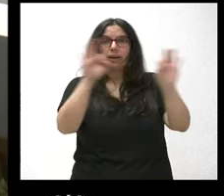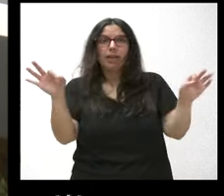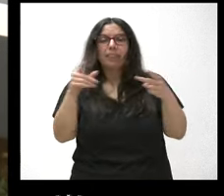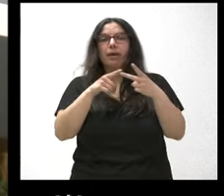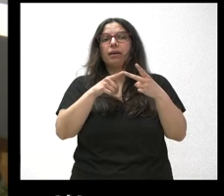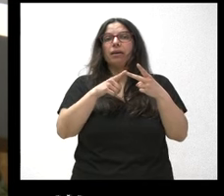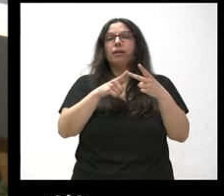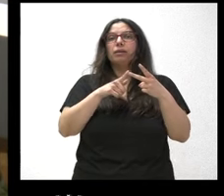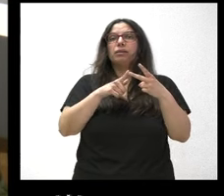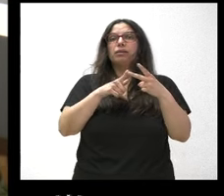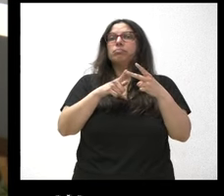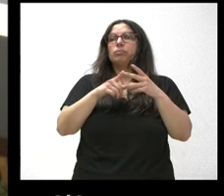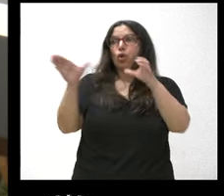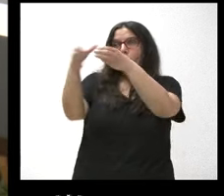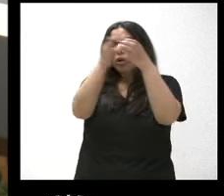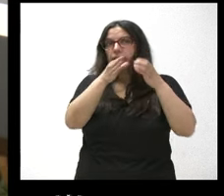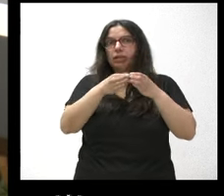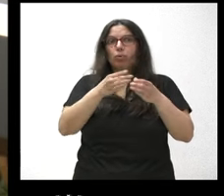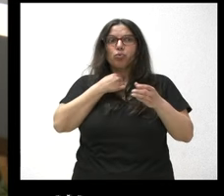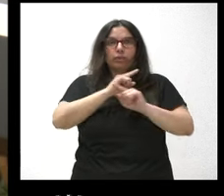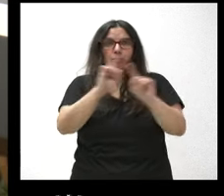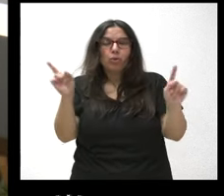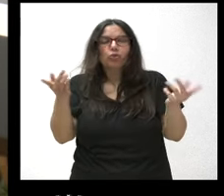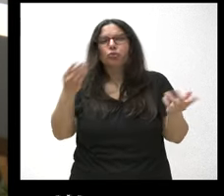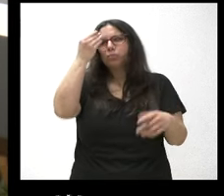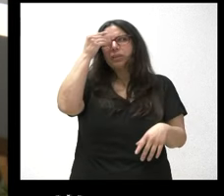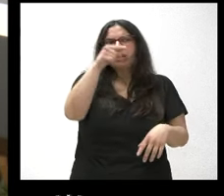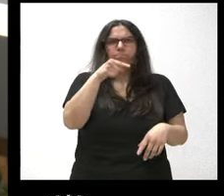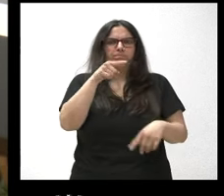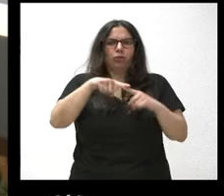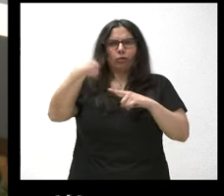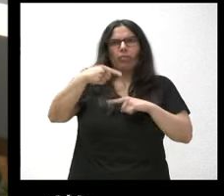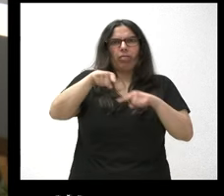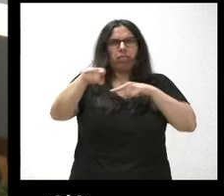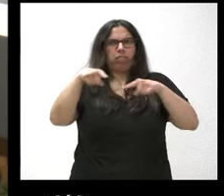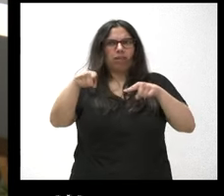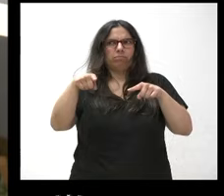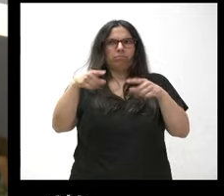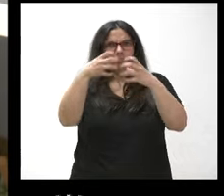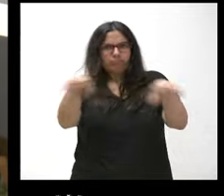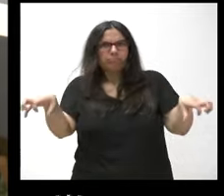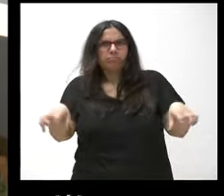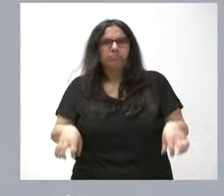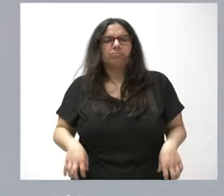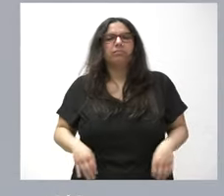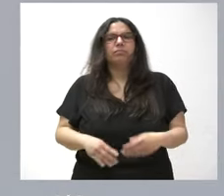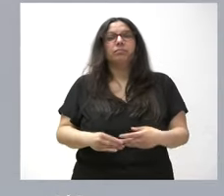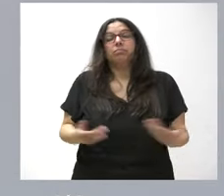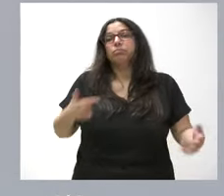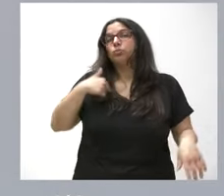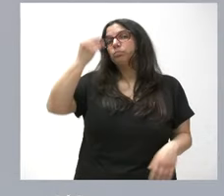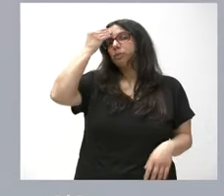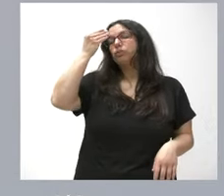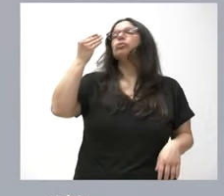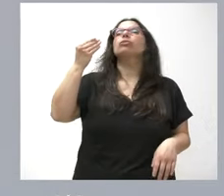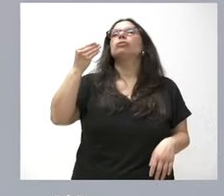tampoco a los colectivos. No sé si no creen que eso sí que crea división. Pues yo creo que lo que creó,